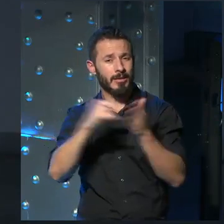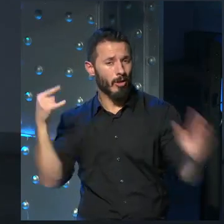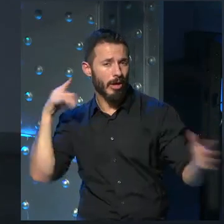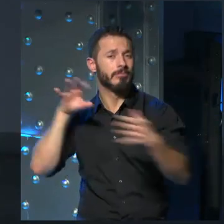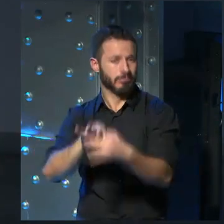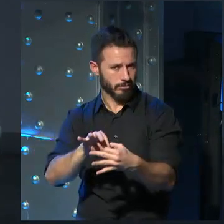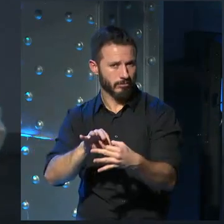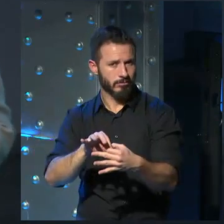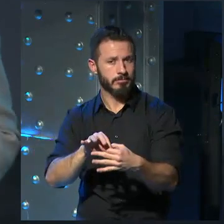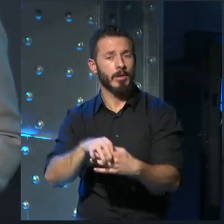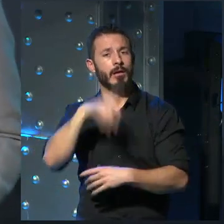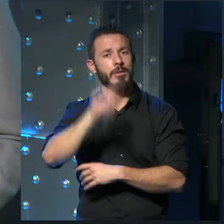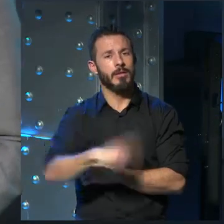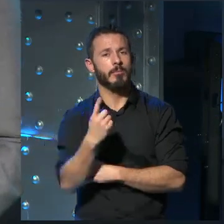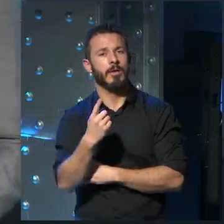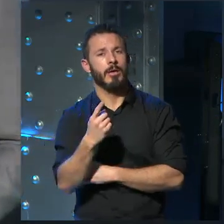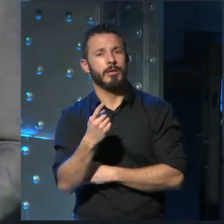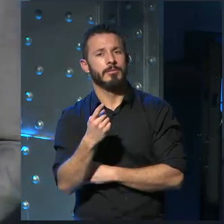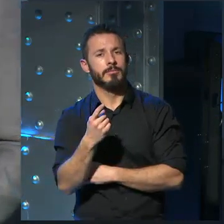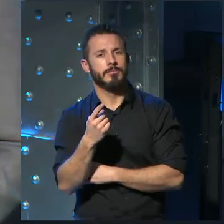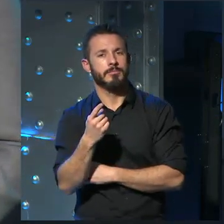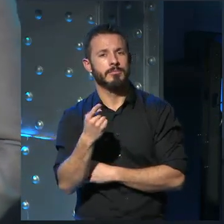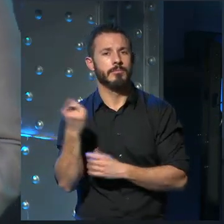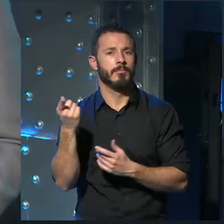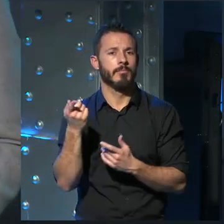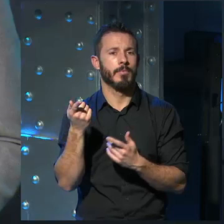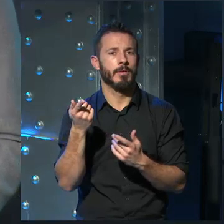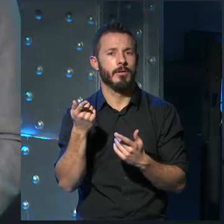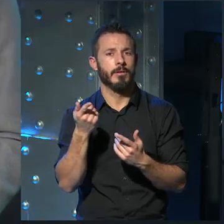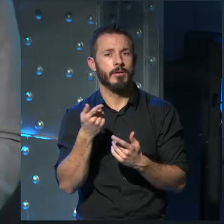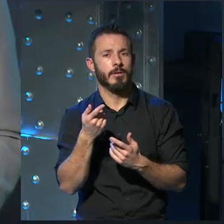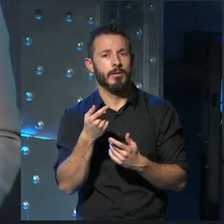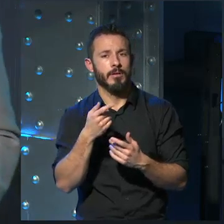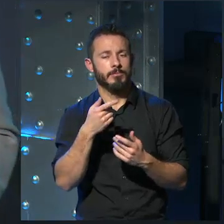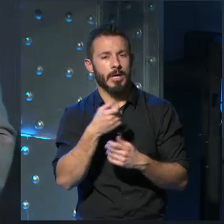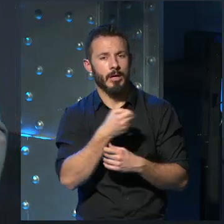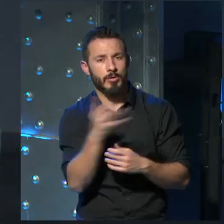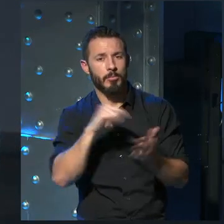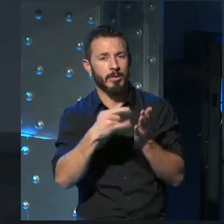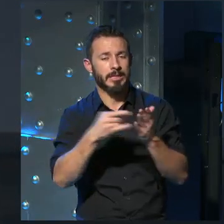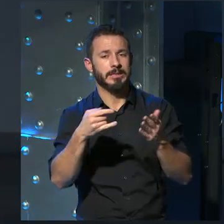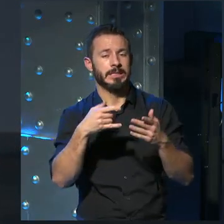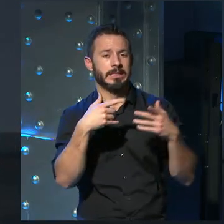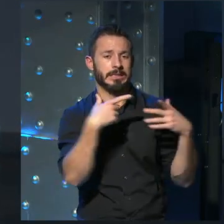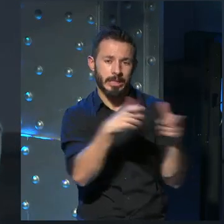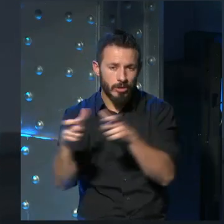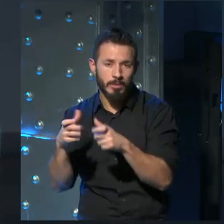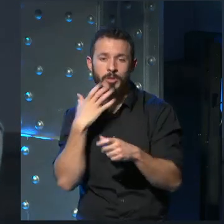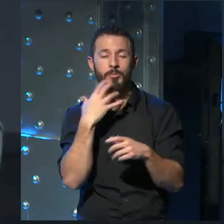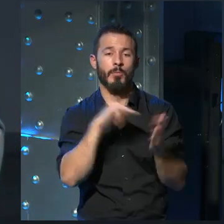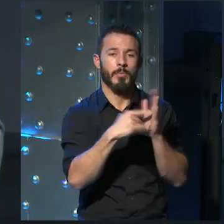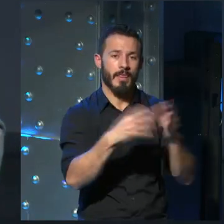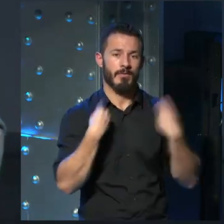supuesto, además de aquellos que vayan a tener su particular mención en planes sectoriales como el Plan de Vivienda que hemos